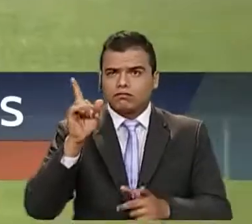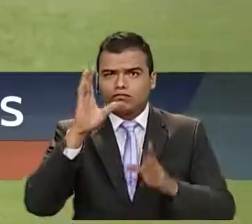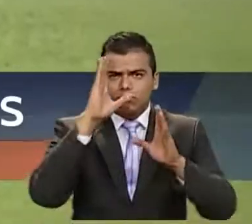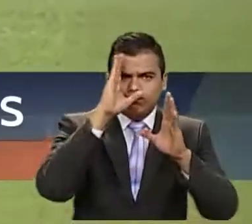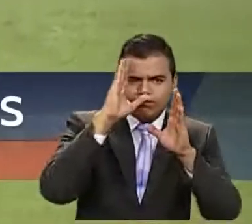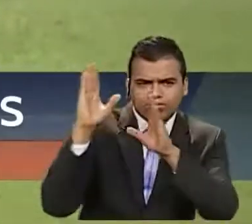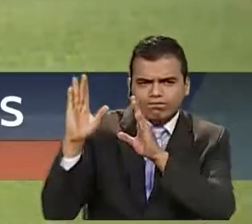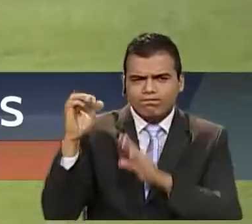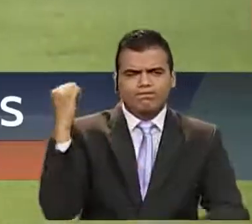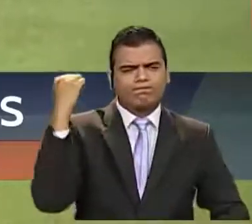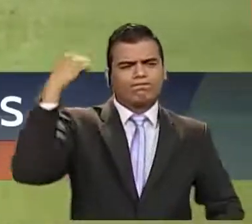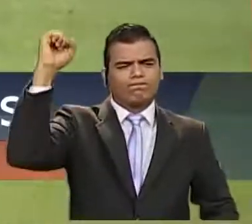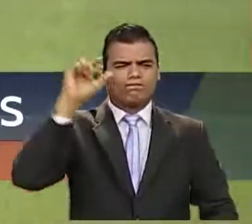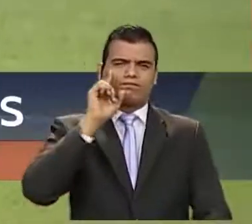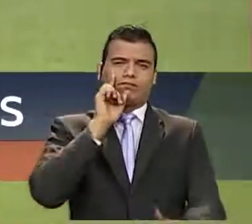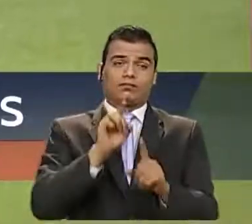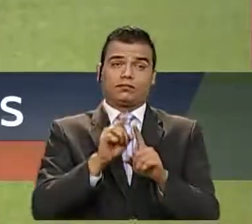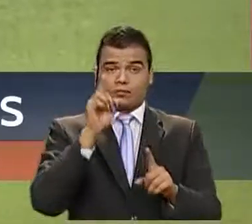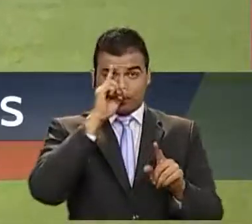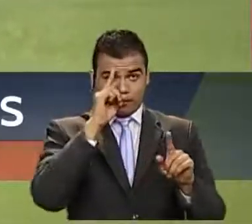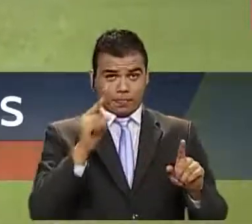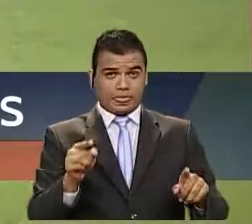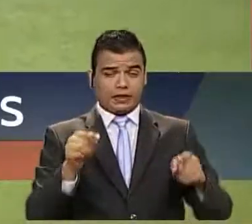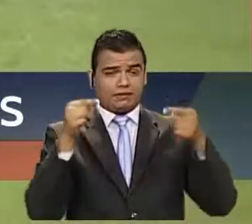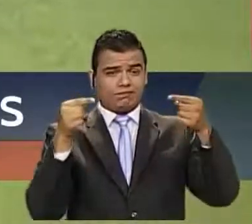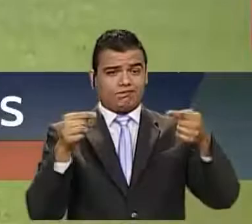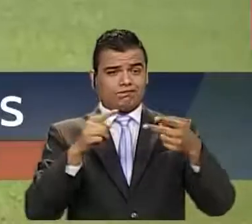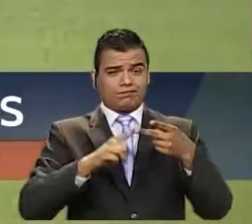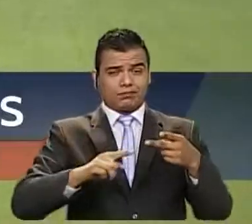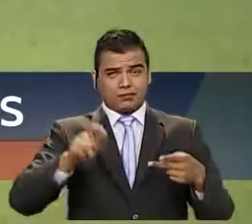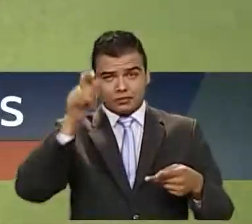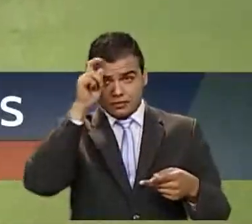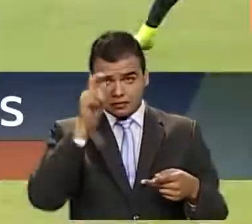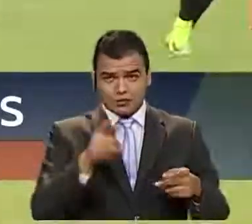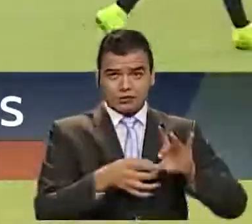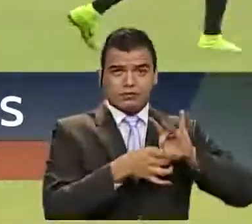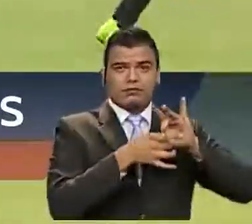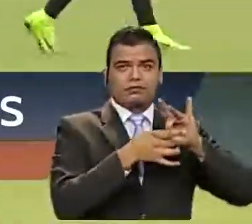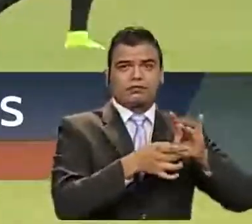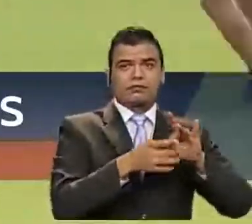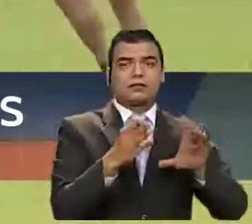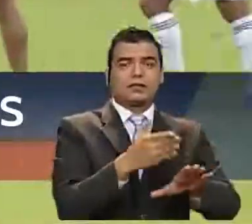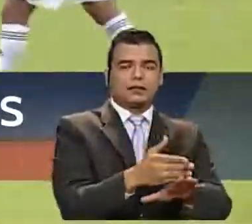y ganar. Previo al compromiso entre América y Alianza se disputará un partido